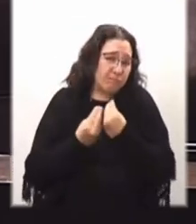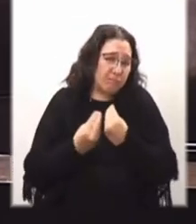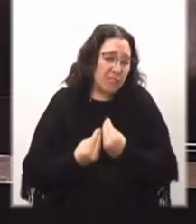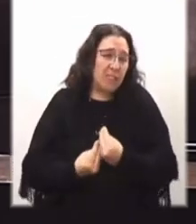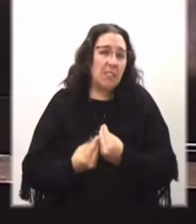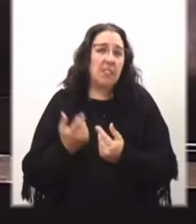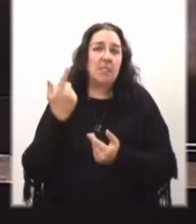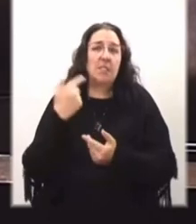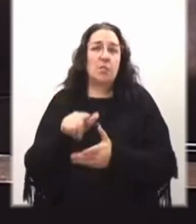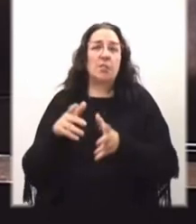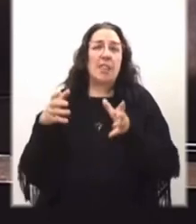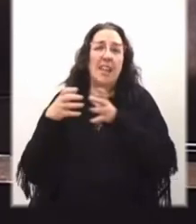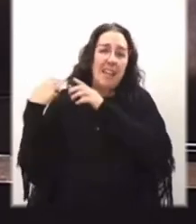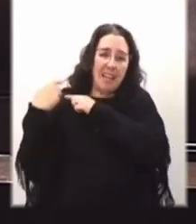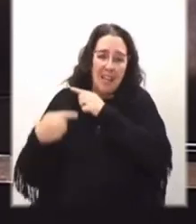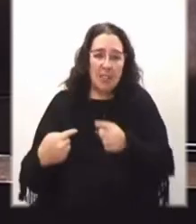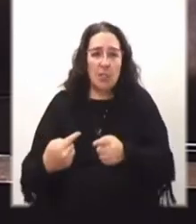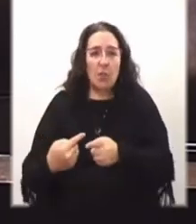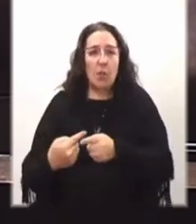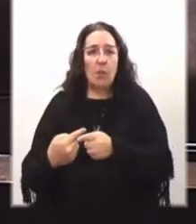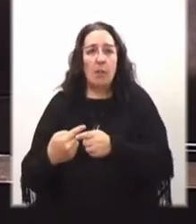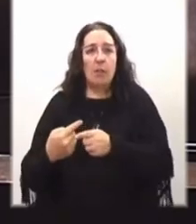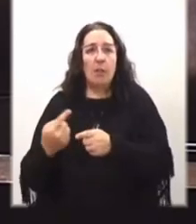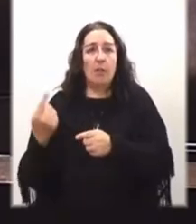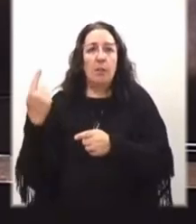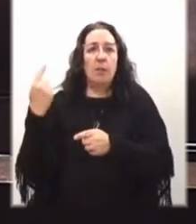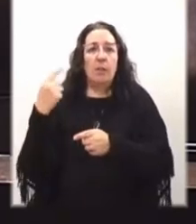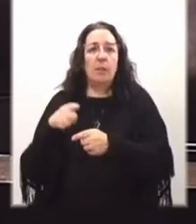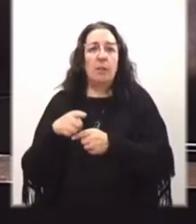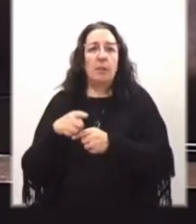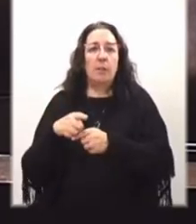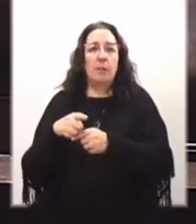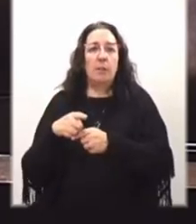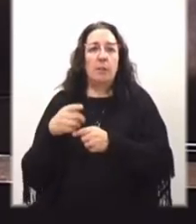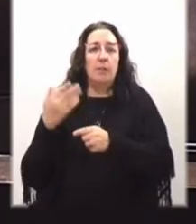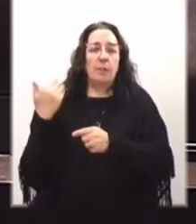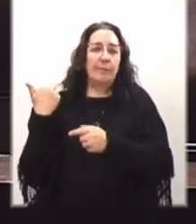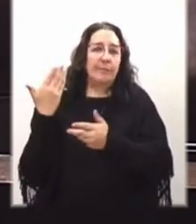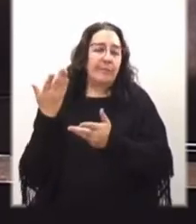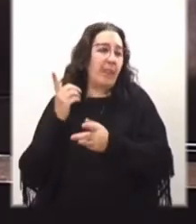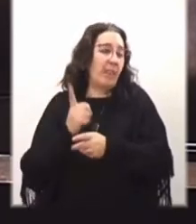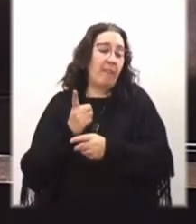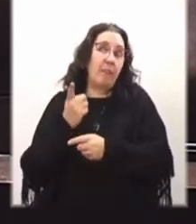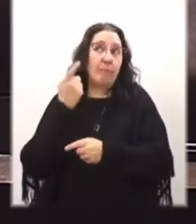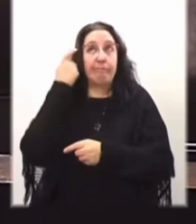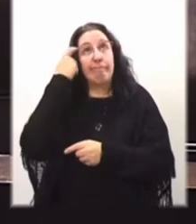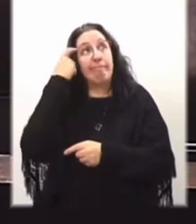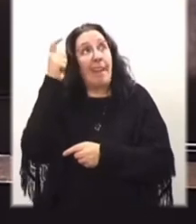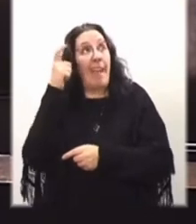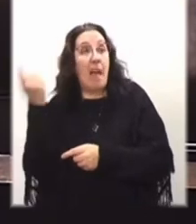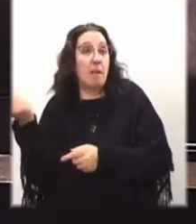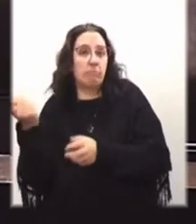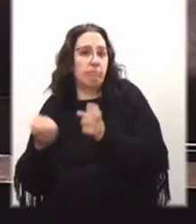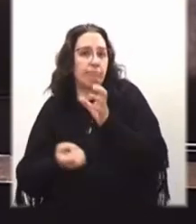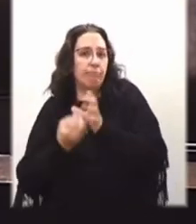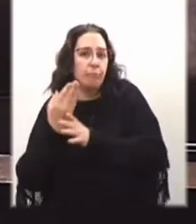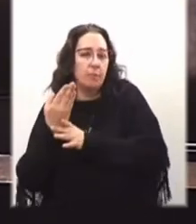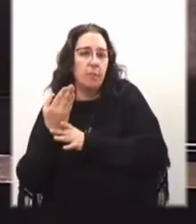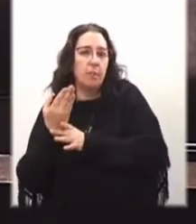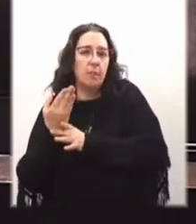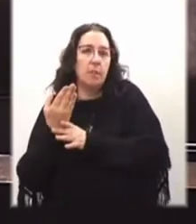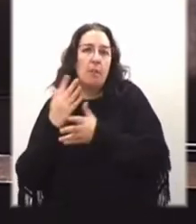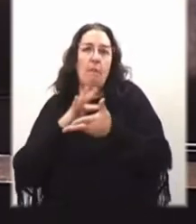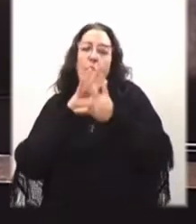generación que fue porque tuvo que ser absolutamente creativa. O sea, las formas